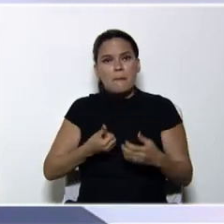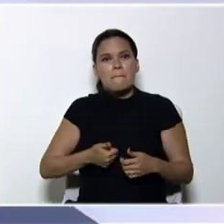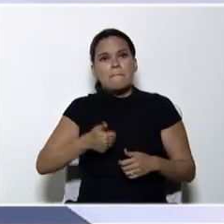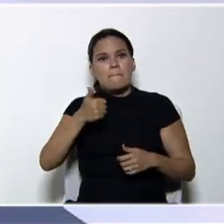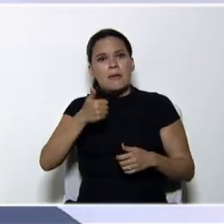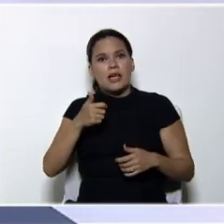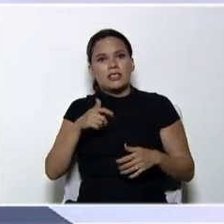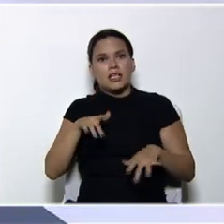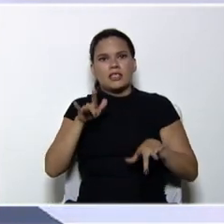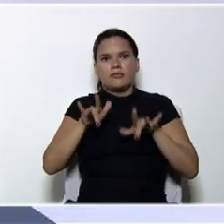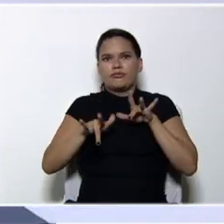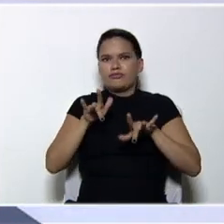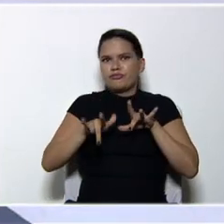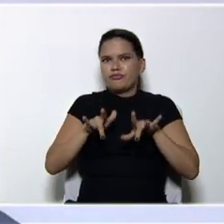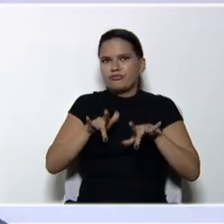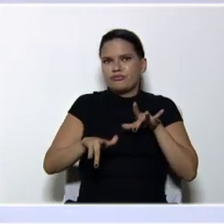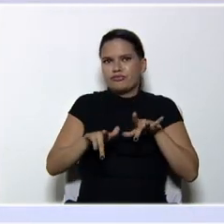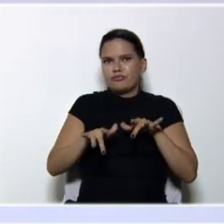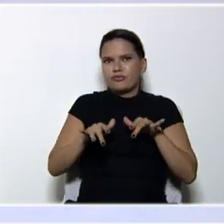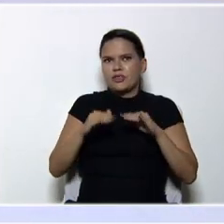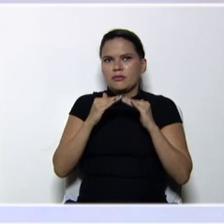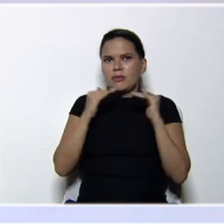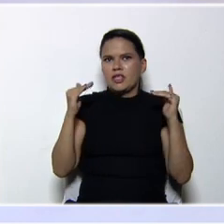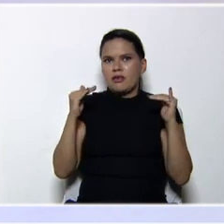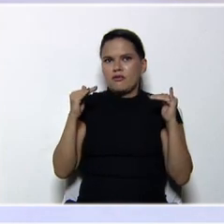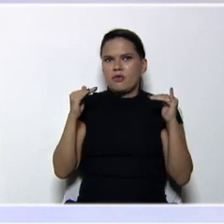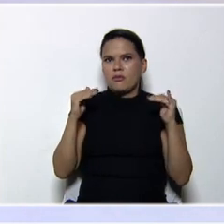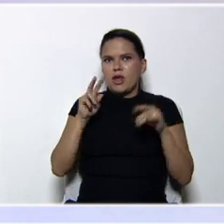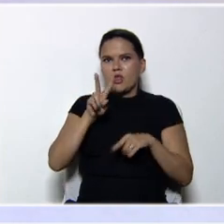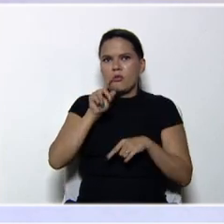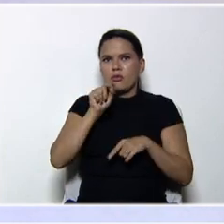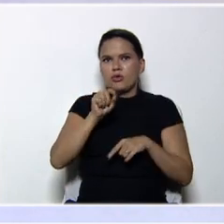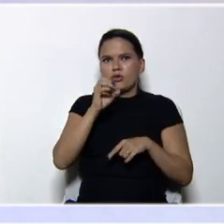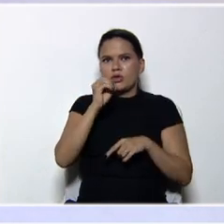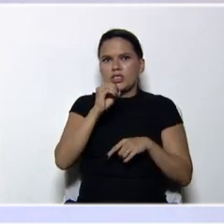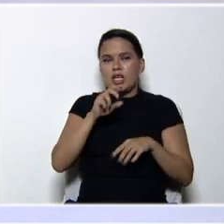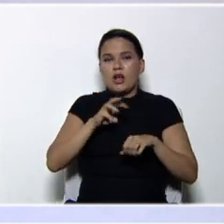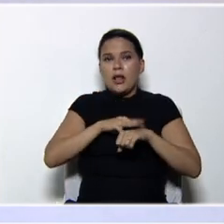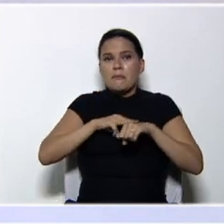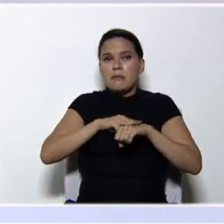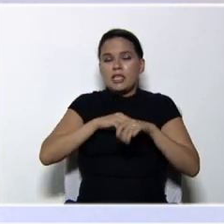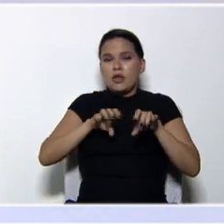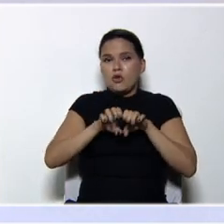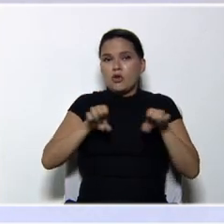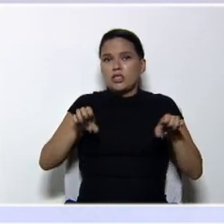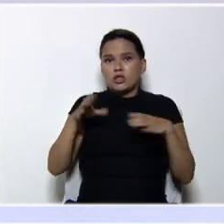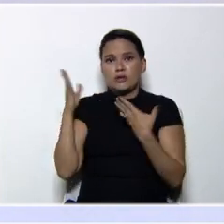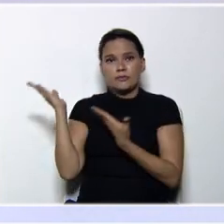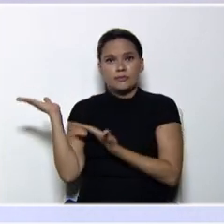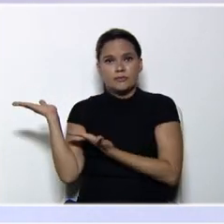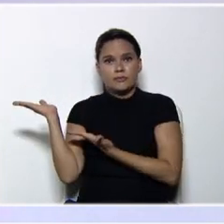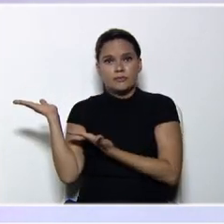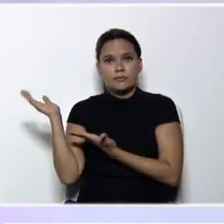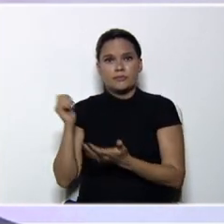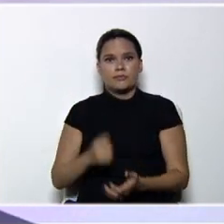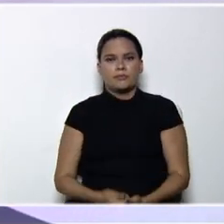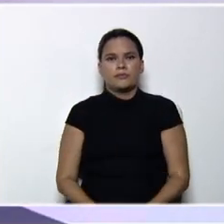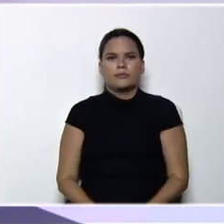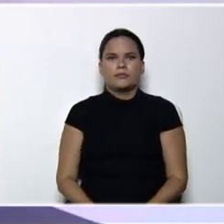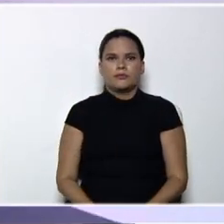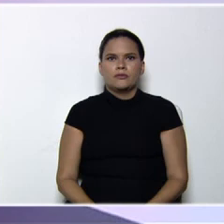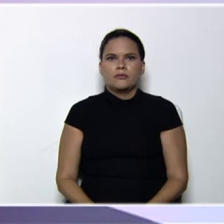través de nuestras plataformas que están en pantalla. Se trata de la página web oficial del Ministerio del Poder Popular para